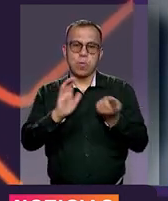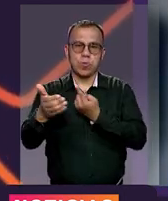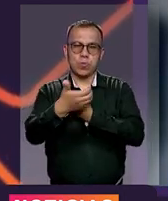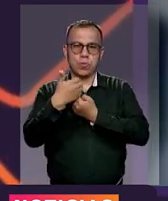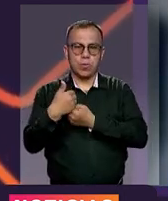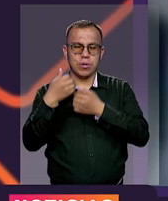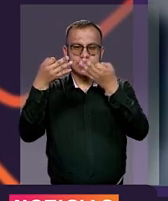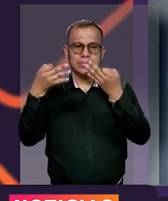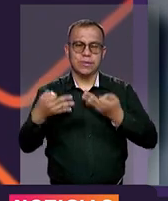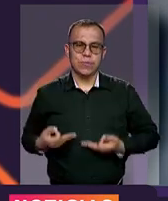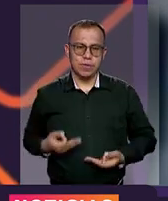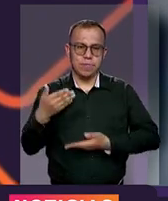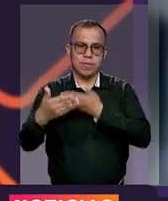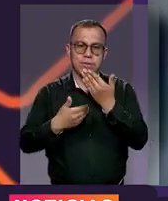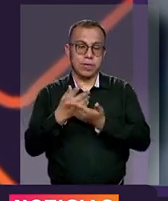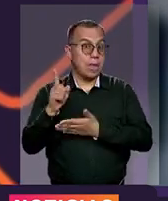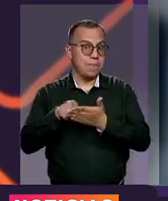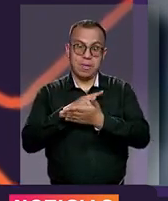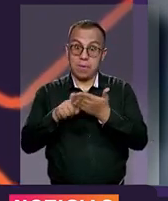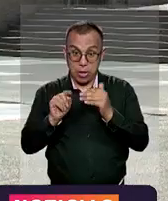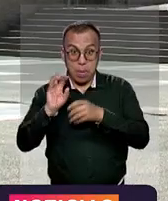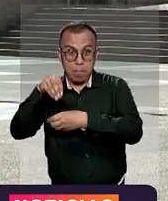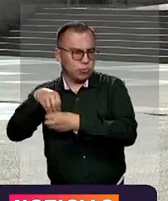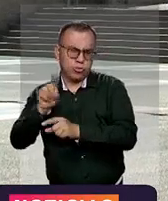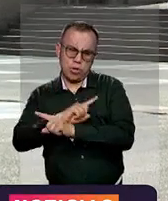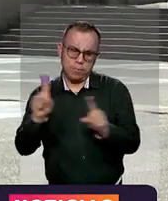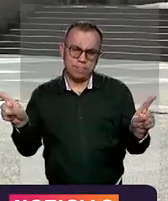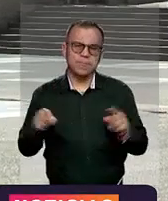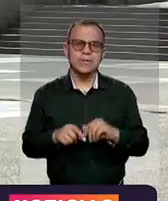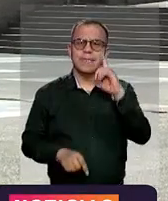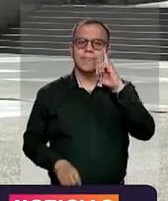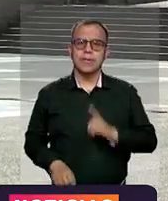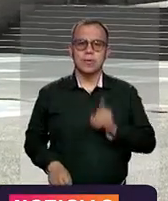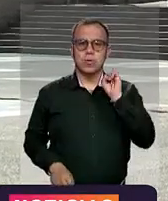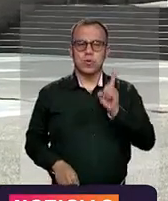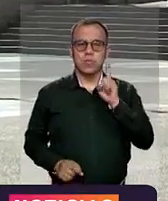medida de aseguramiento no privativa de la libertad, decisión apelada por la Fiscalía.